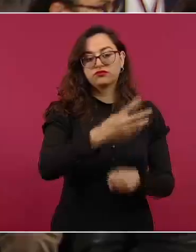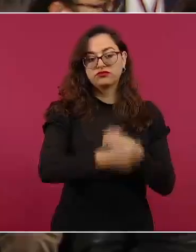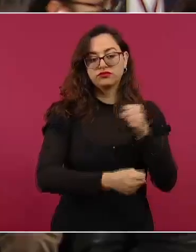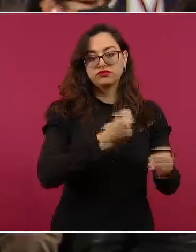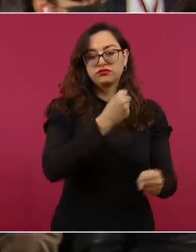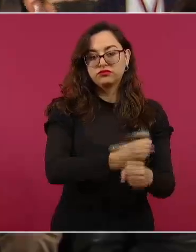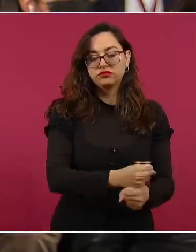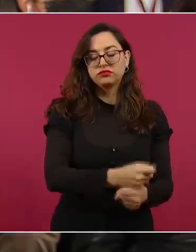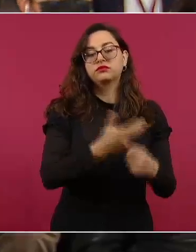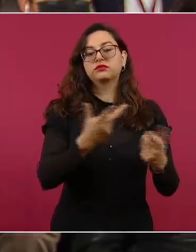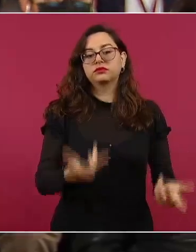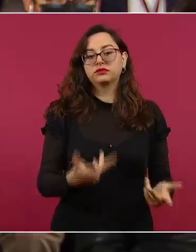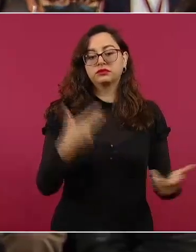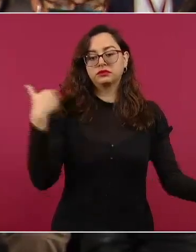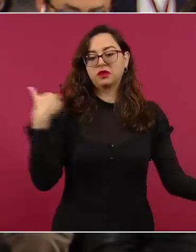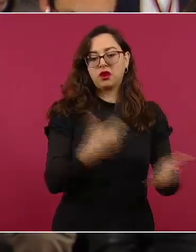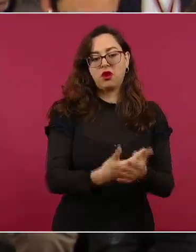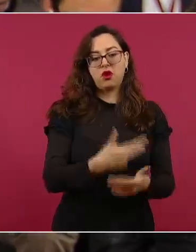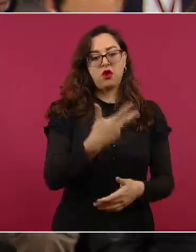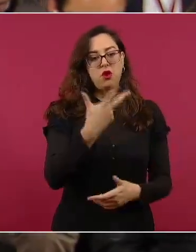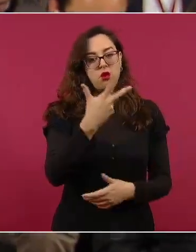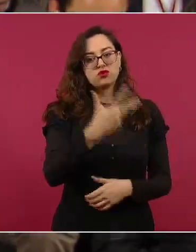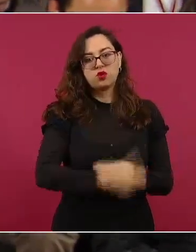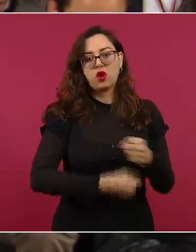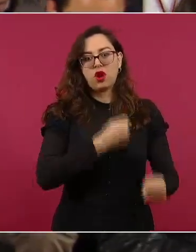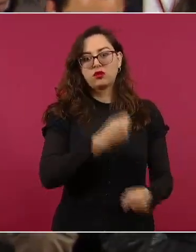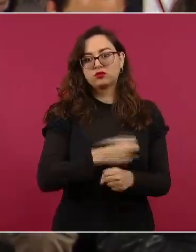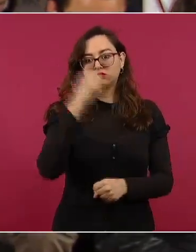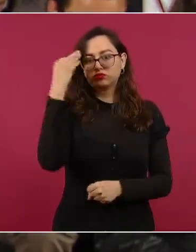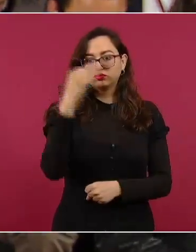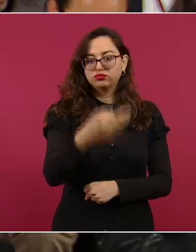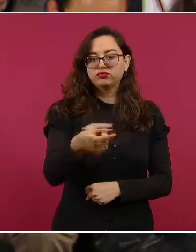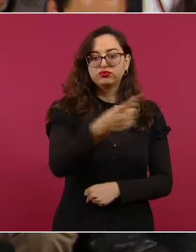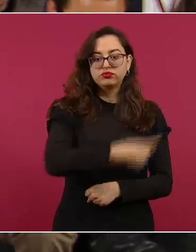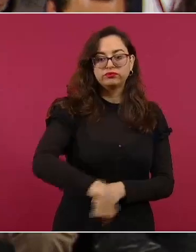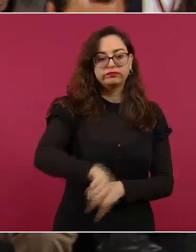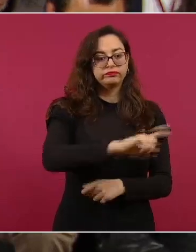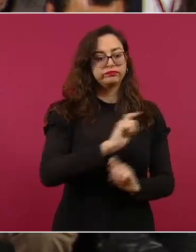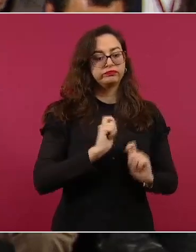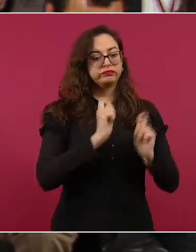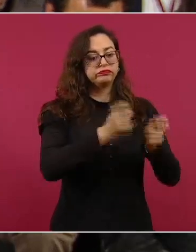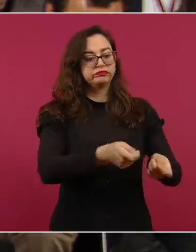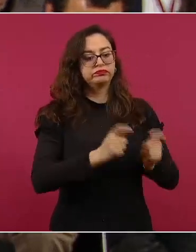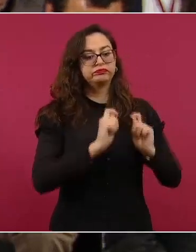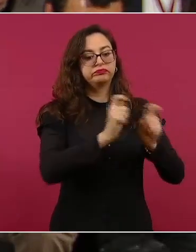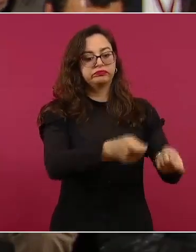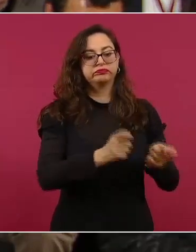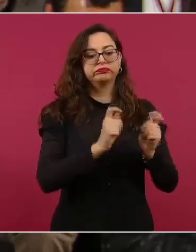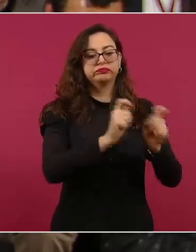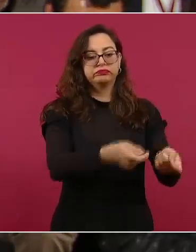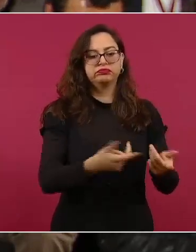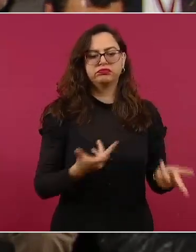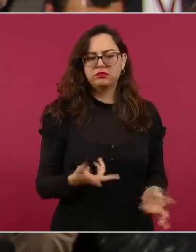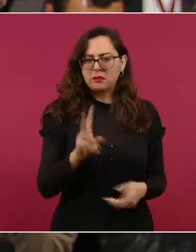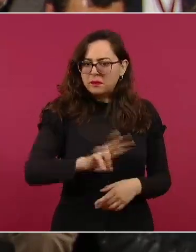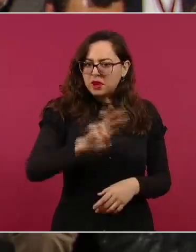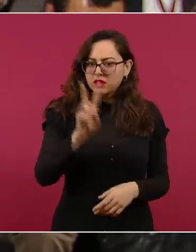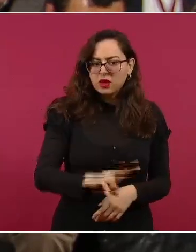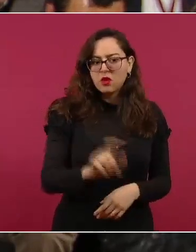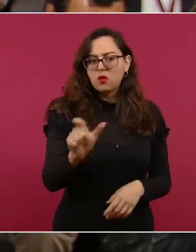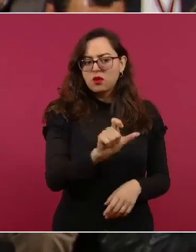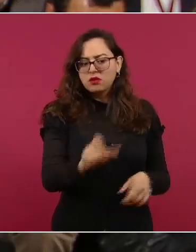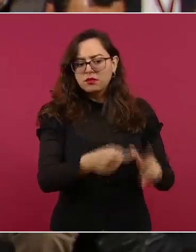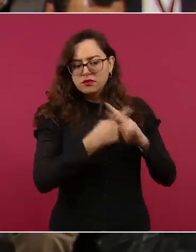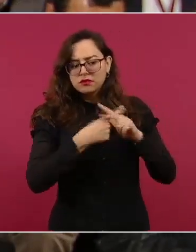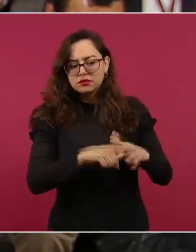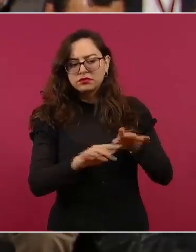ya tienen en estos cargos 8 años o más, periodos que se desconocen con certeza, ya que se niegan a informar cuándo entraron y